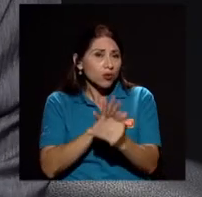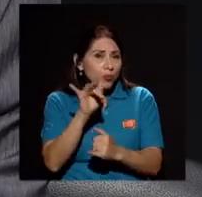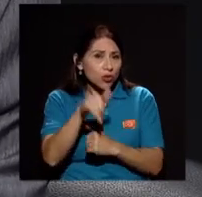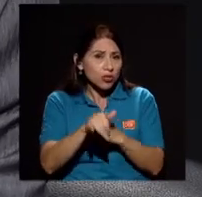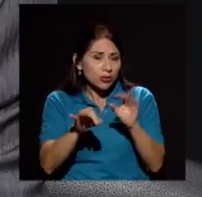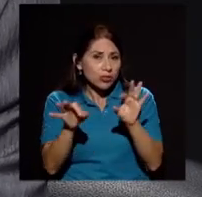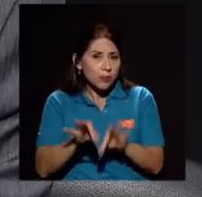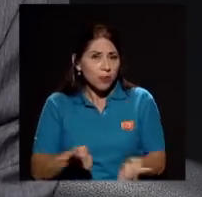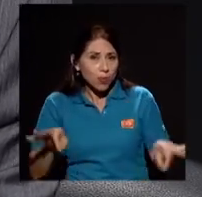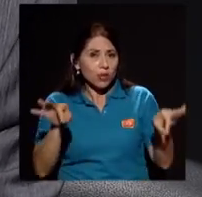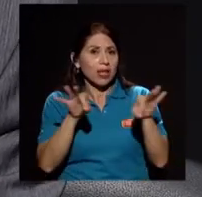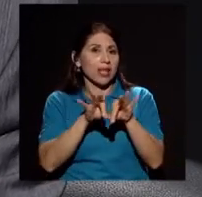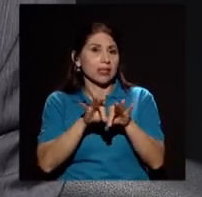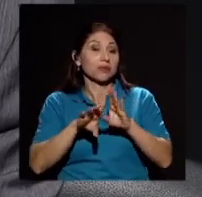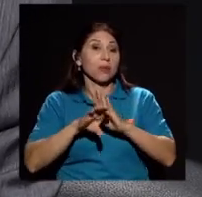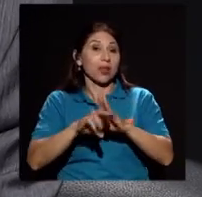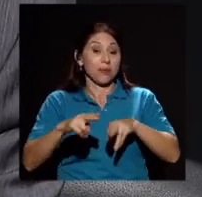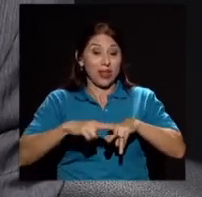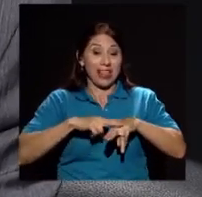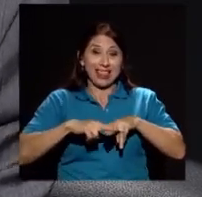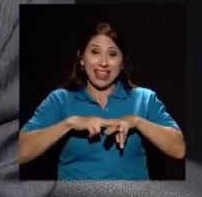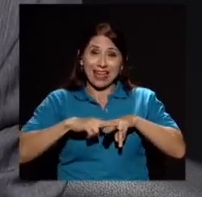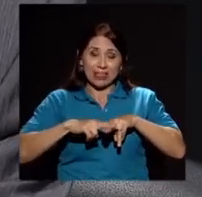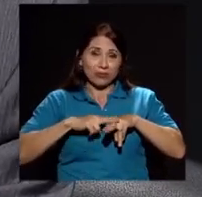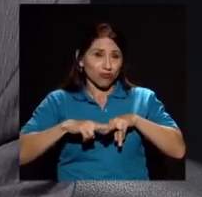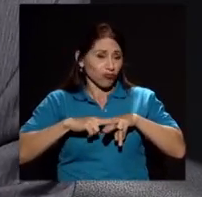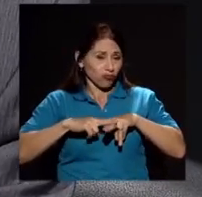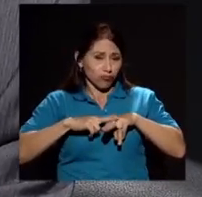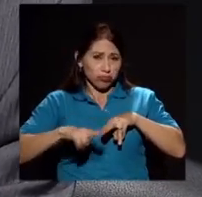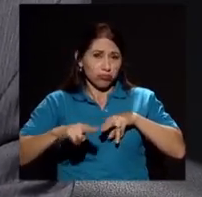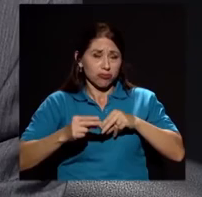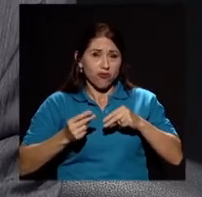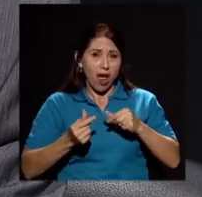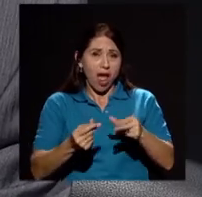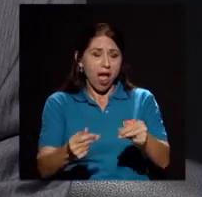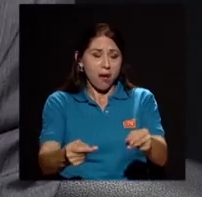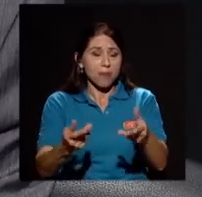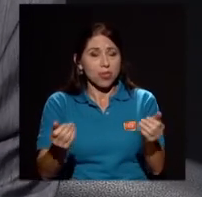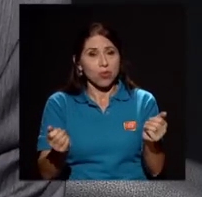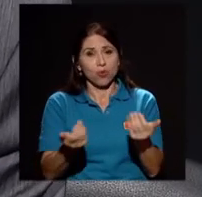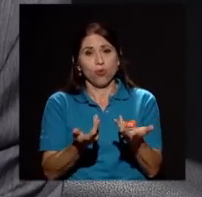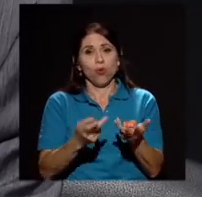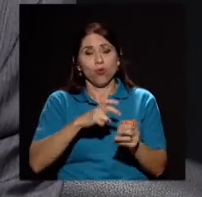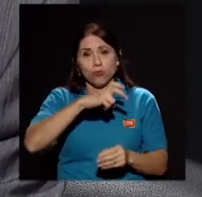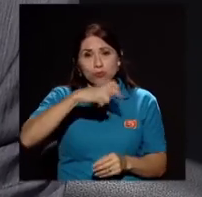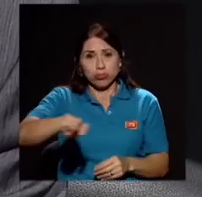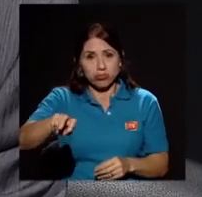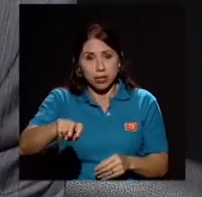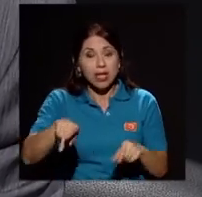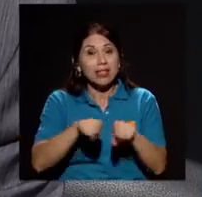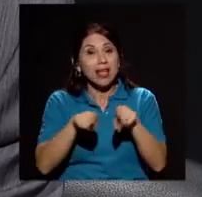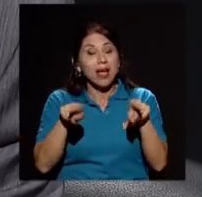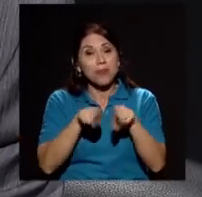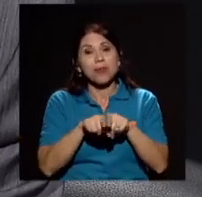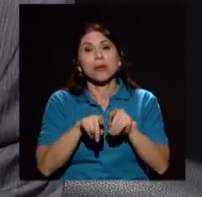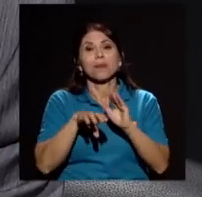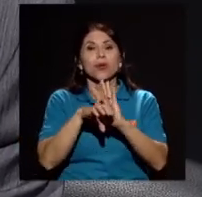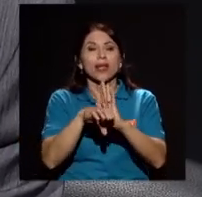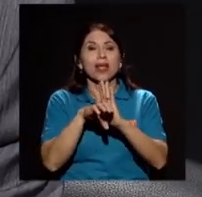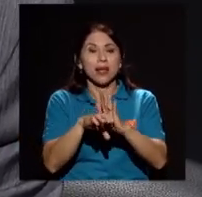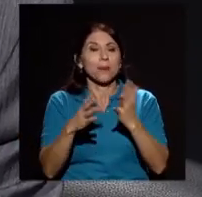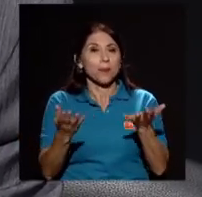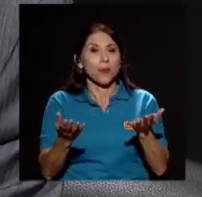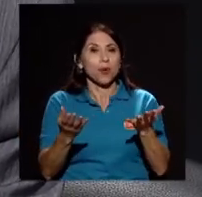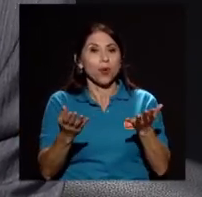en el tráfico de pasajeros por ejemplo con sport interurbana en el